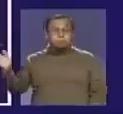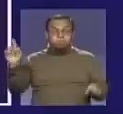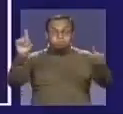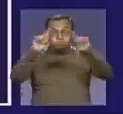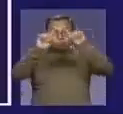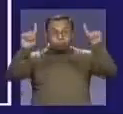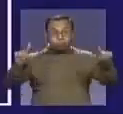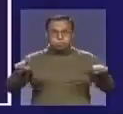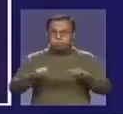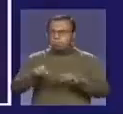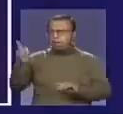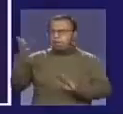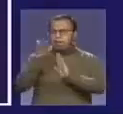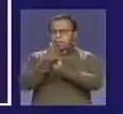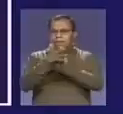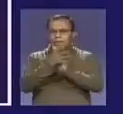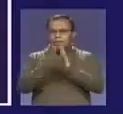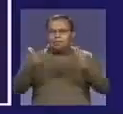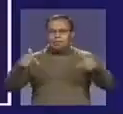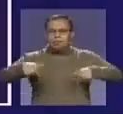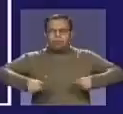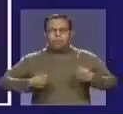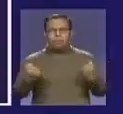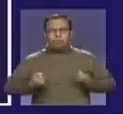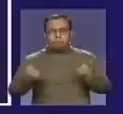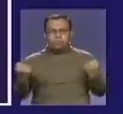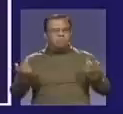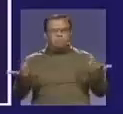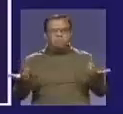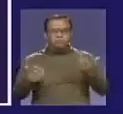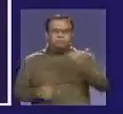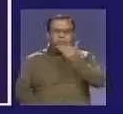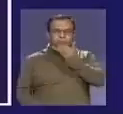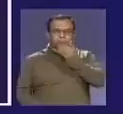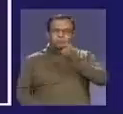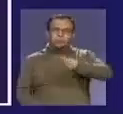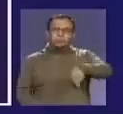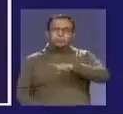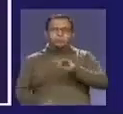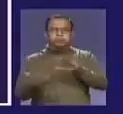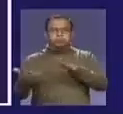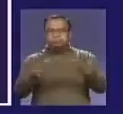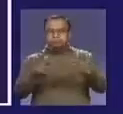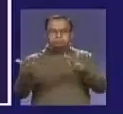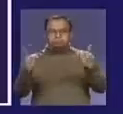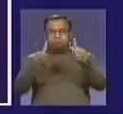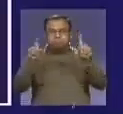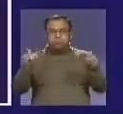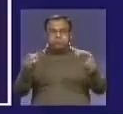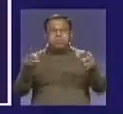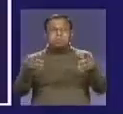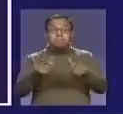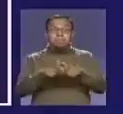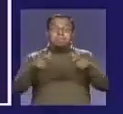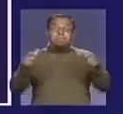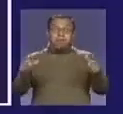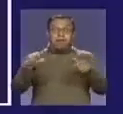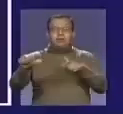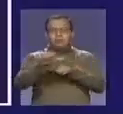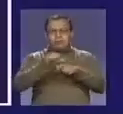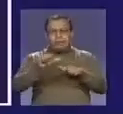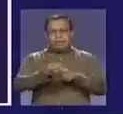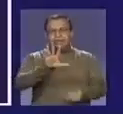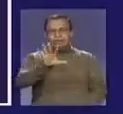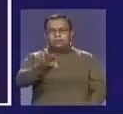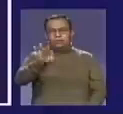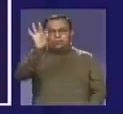hogares afrodescendientes, raizales o palenqueros en Bogotá tienen en promedio más mujeres al frente,